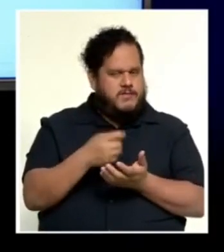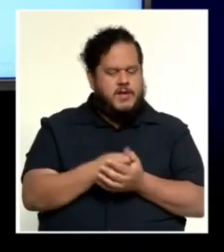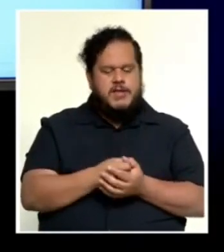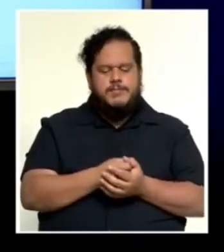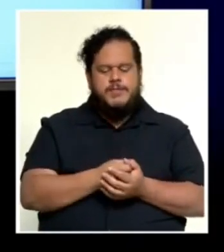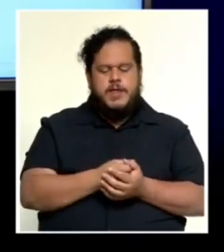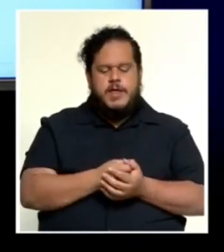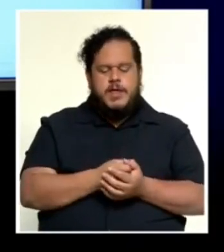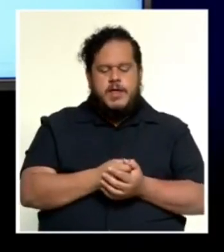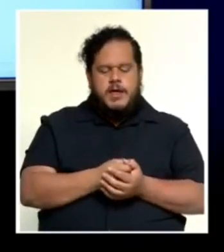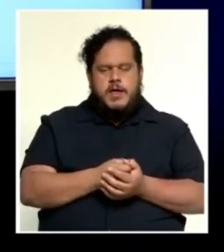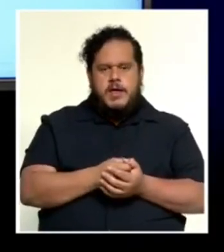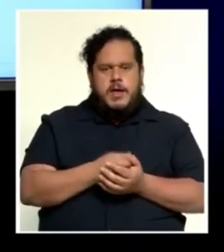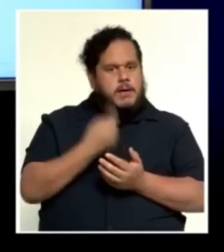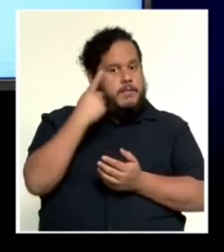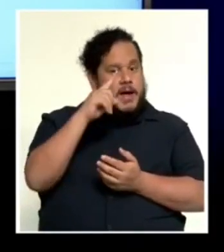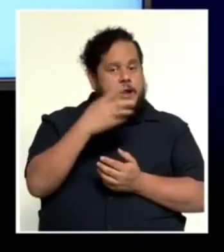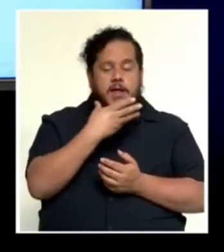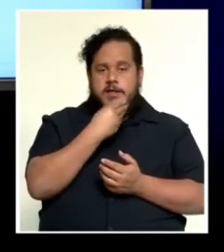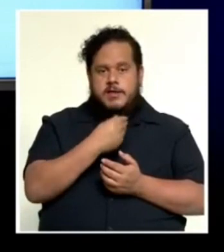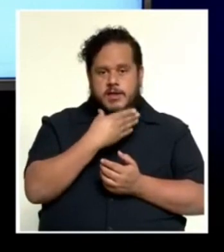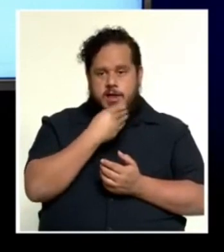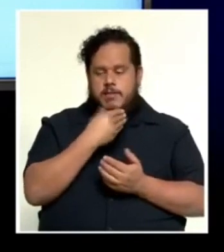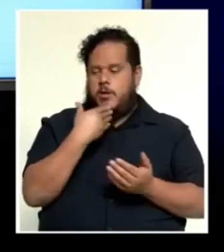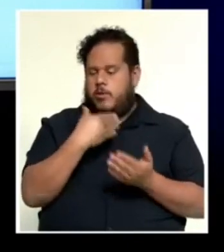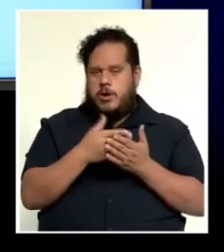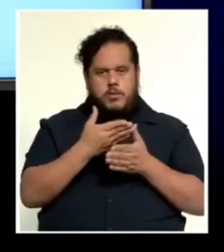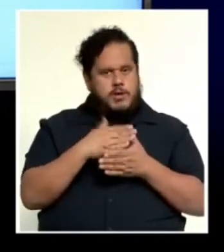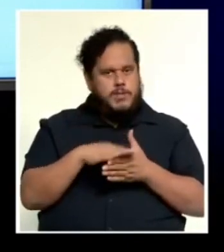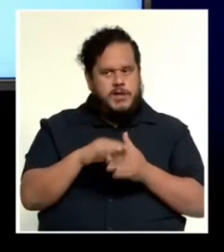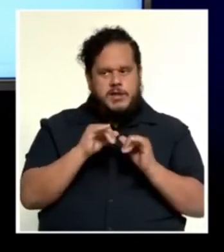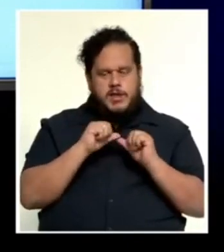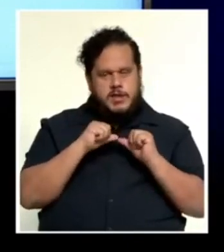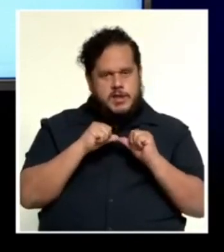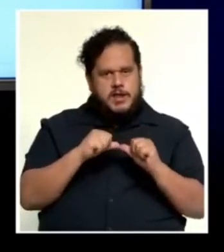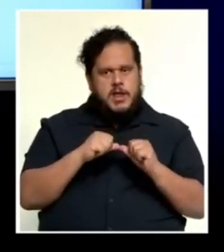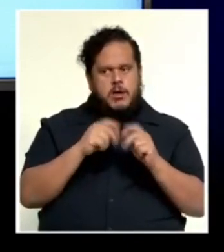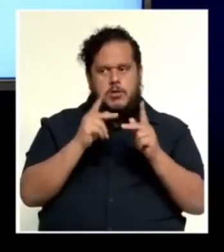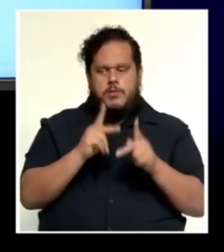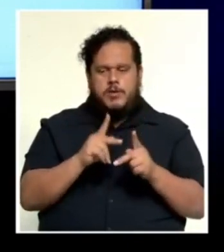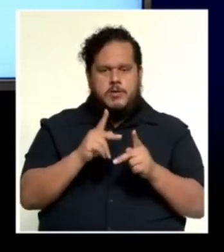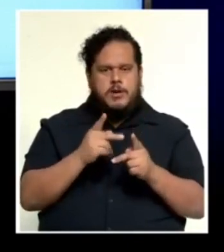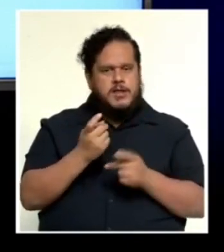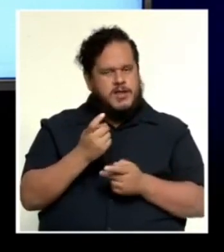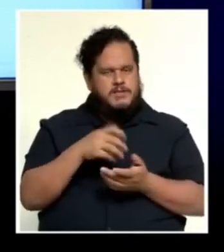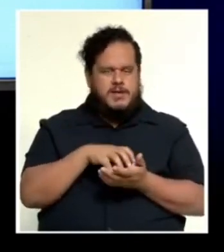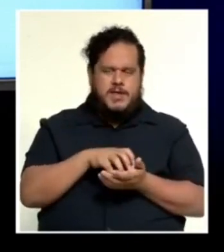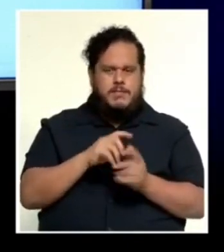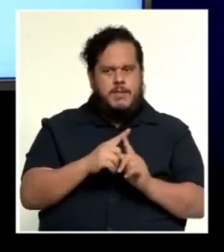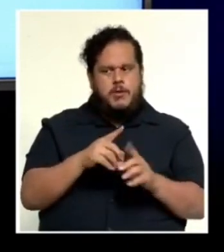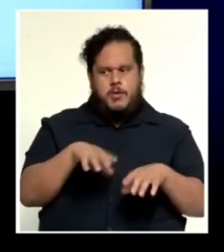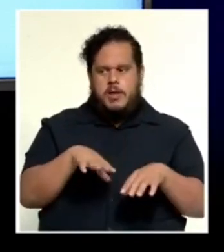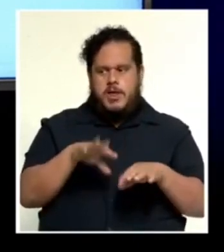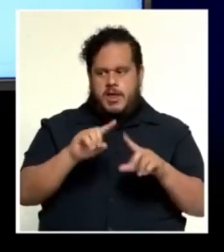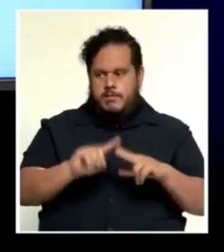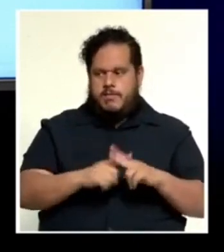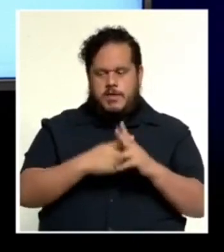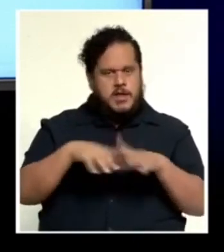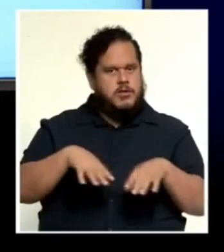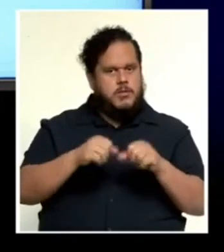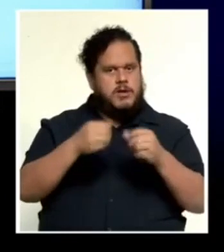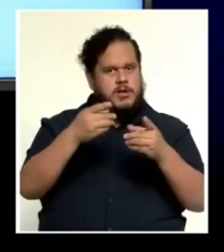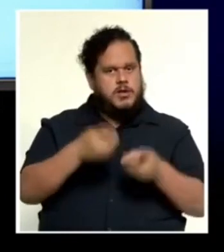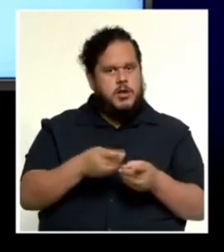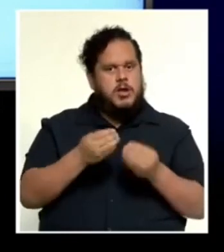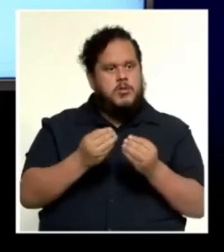acá, resulta que para diciembre una buena parte de ellas se mantenían como personas indecisas, pero empiezan a tomar decisión y una buena